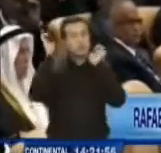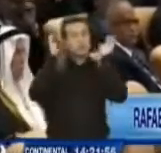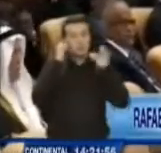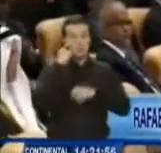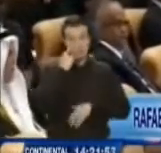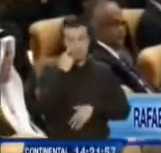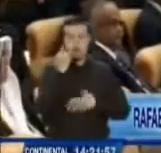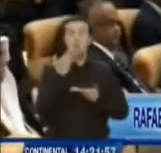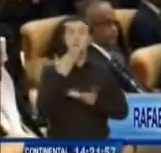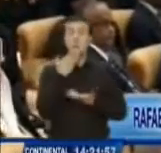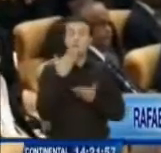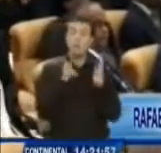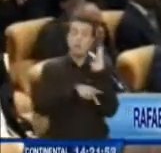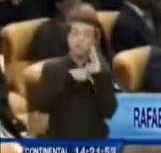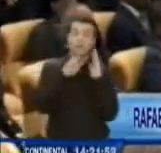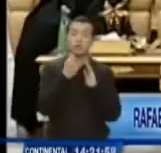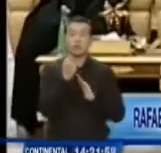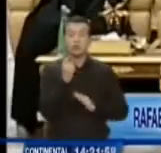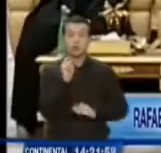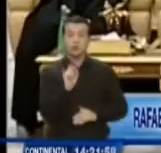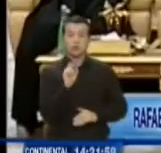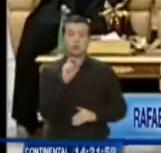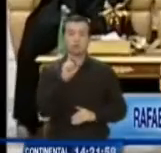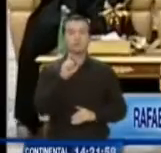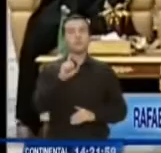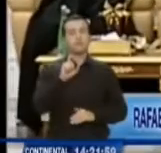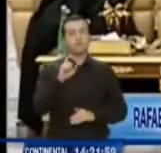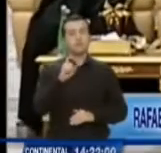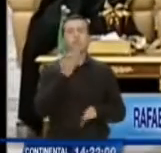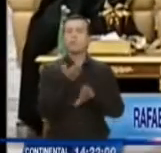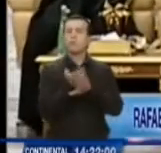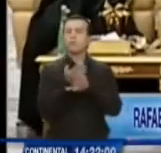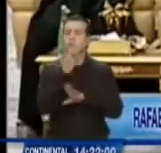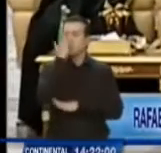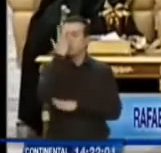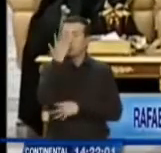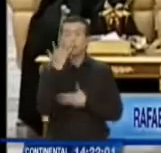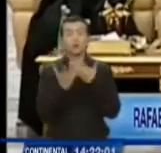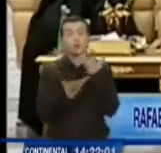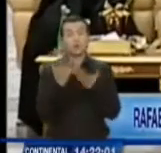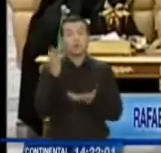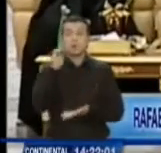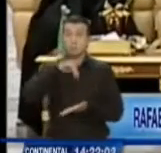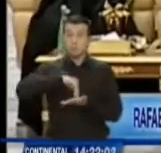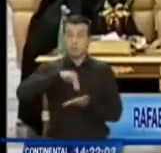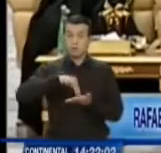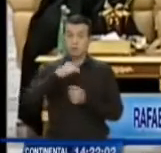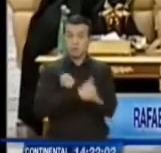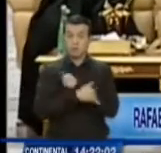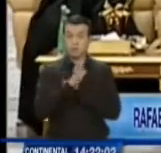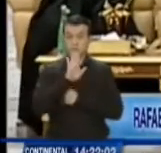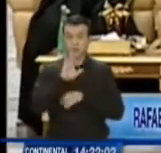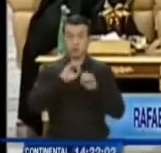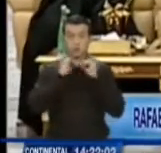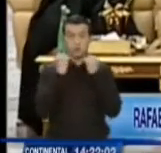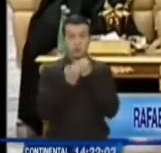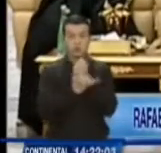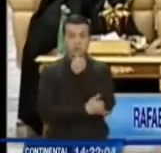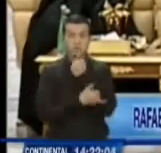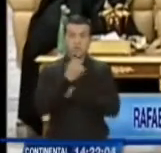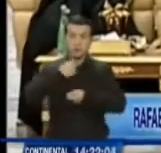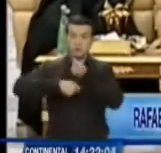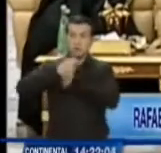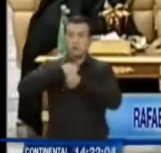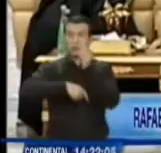estabilización del mercado mundial del petróleo la propuesta se basa en la posibilidad de que los integrantes de la organización de países exportadores